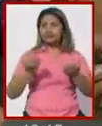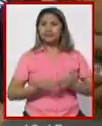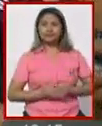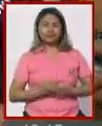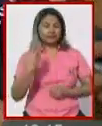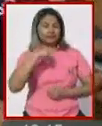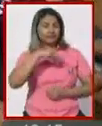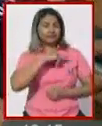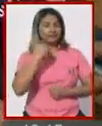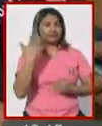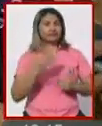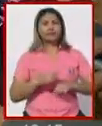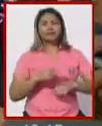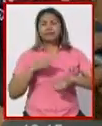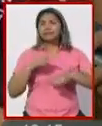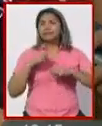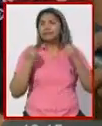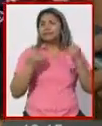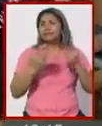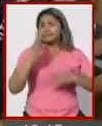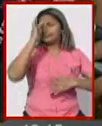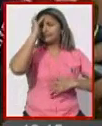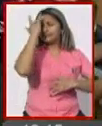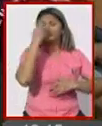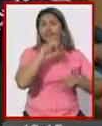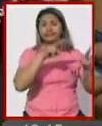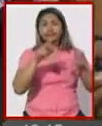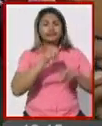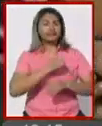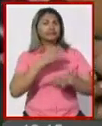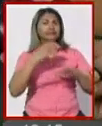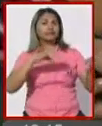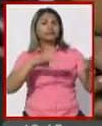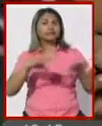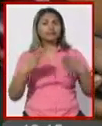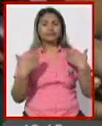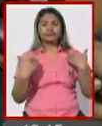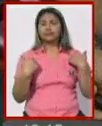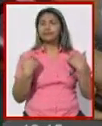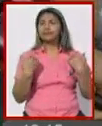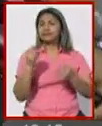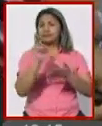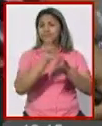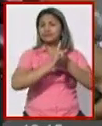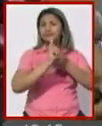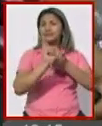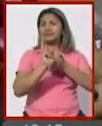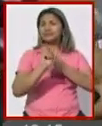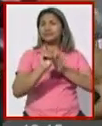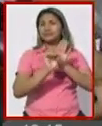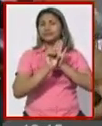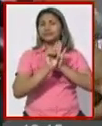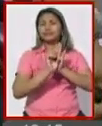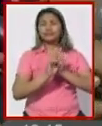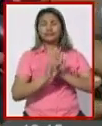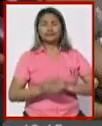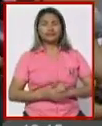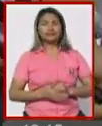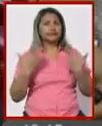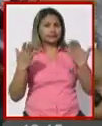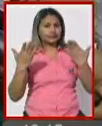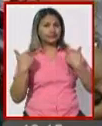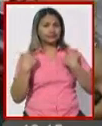situación. Nosotros estamos en una epidemia franca. Estamos viendo el comportamiento que está teniendo en estas dos semanas, como le mencioné.